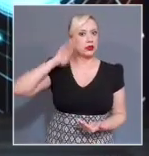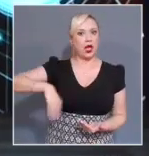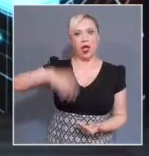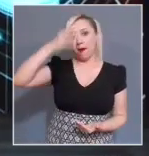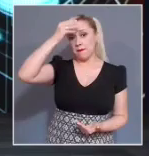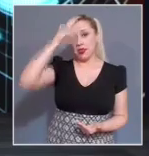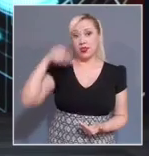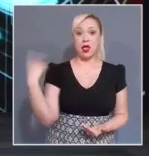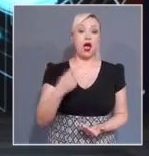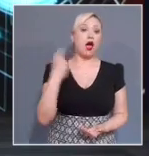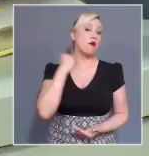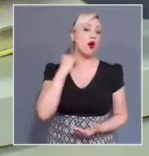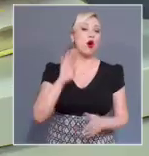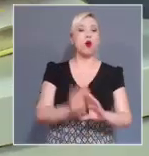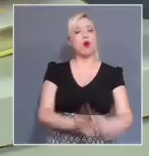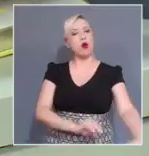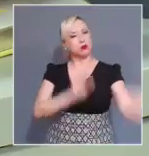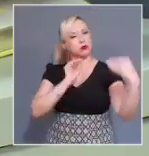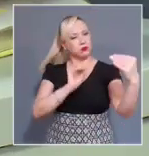en un juicio oral.